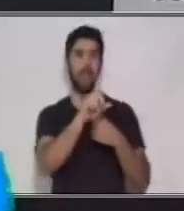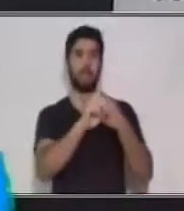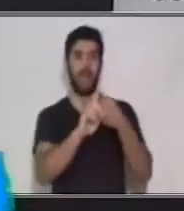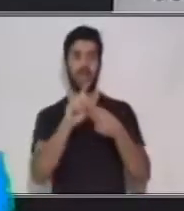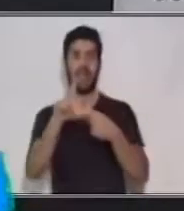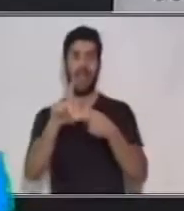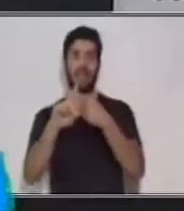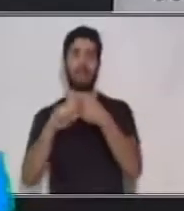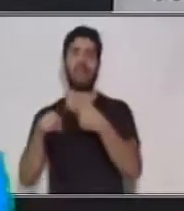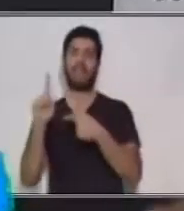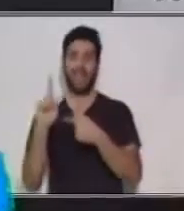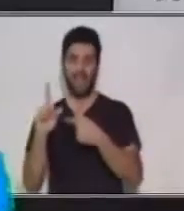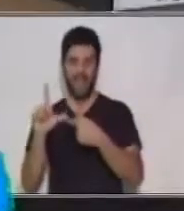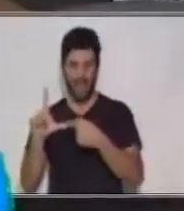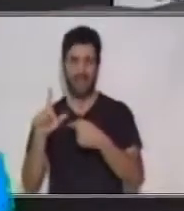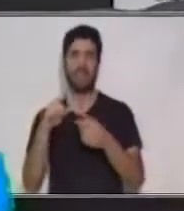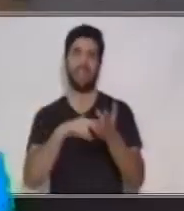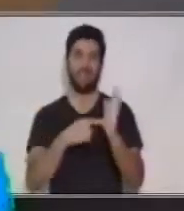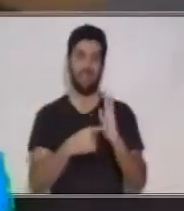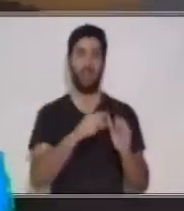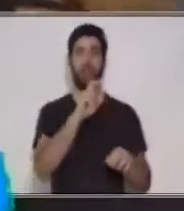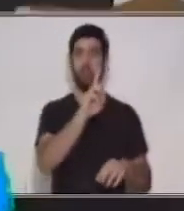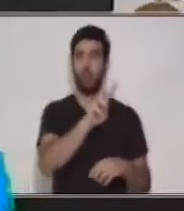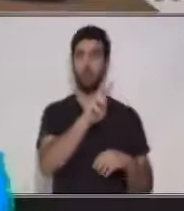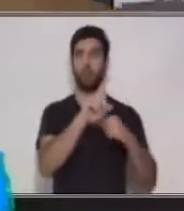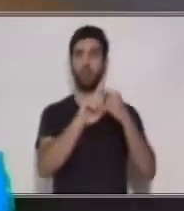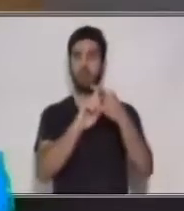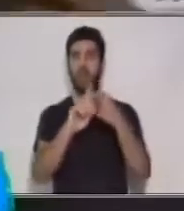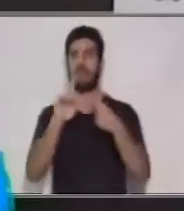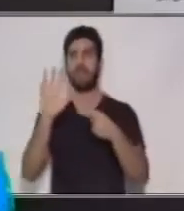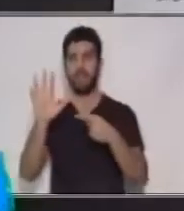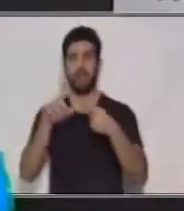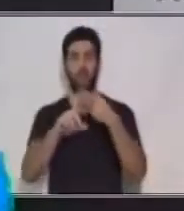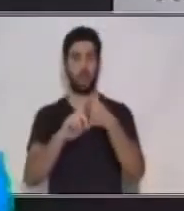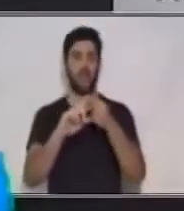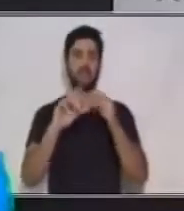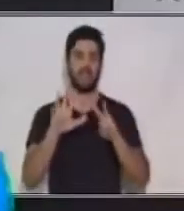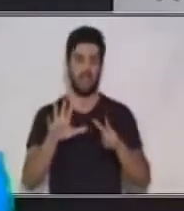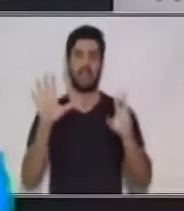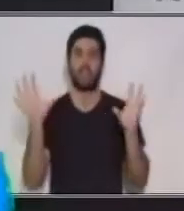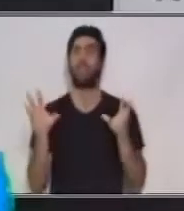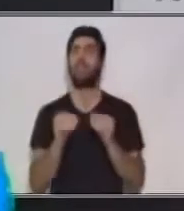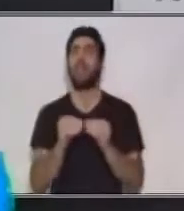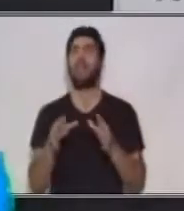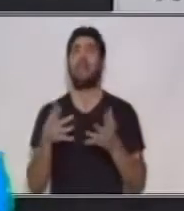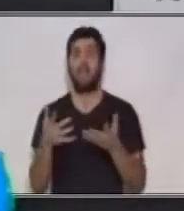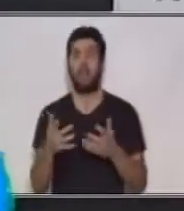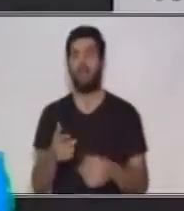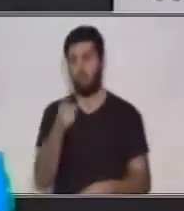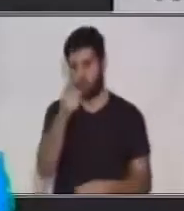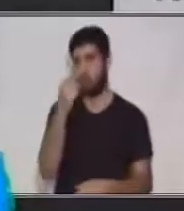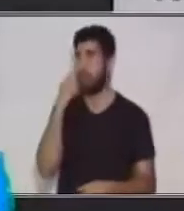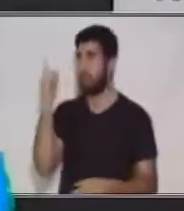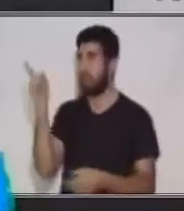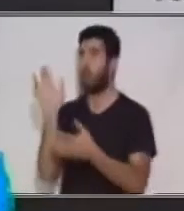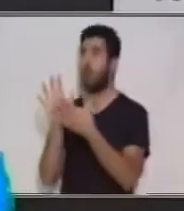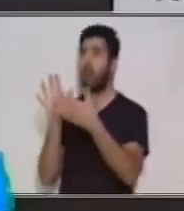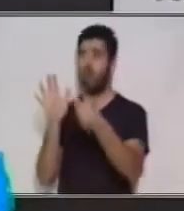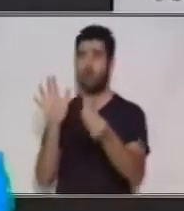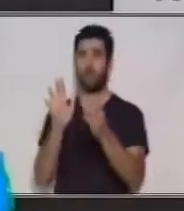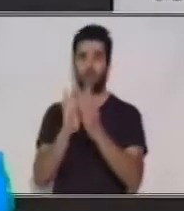3. Es decir, la suma de los 3 lados, ¿de acuerdo? Muy bien, estamos dando unos segundos para que tú en casa